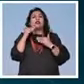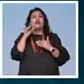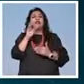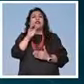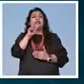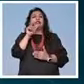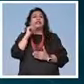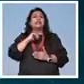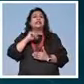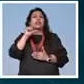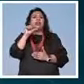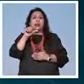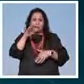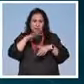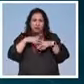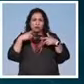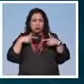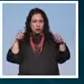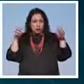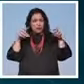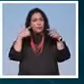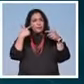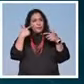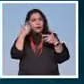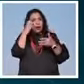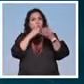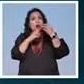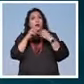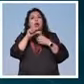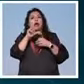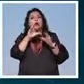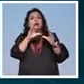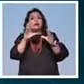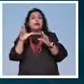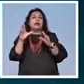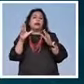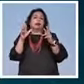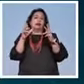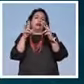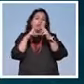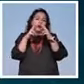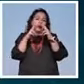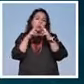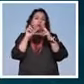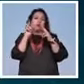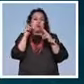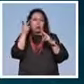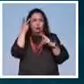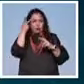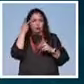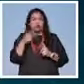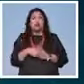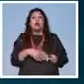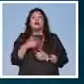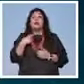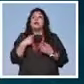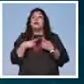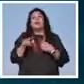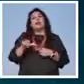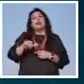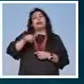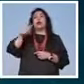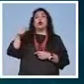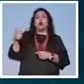que quepan mayores personas para ver la representación y se haga la evangelización y la pastorela. A diferencia de